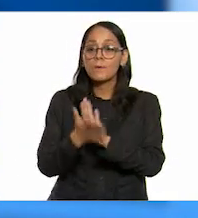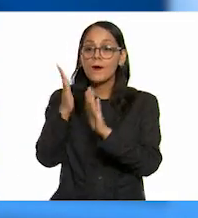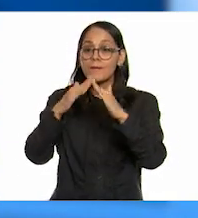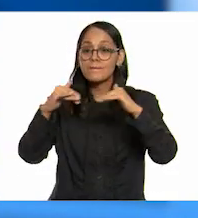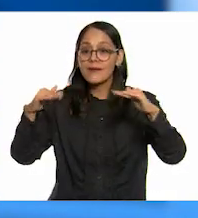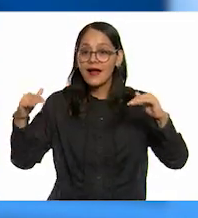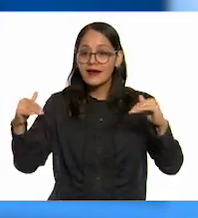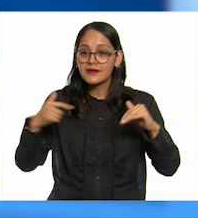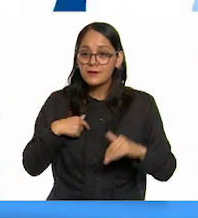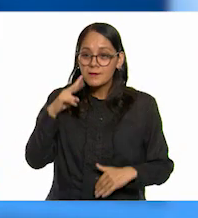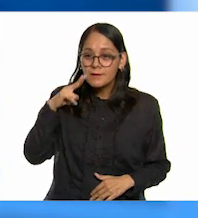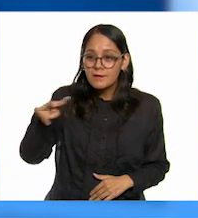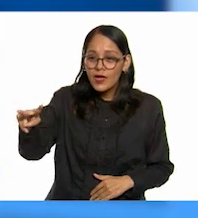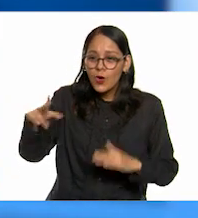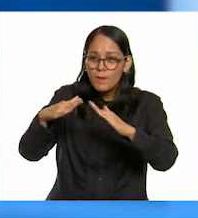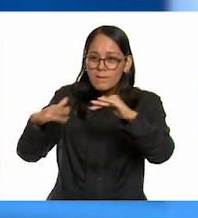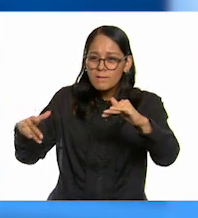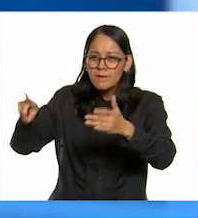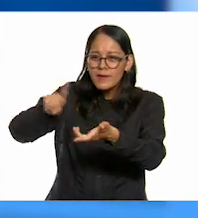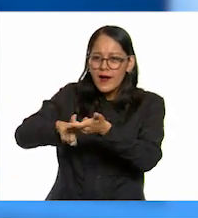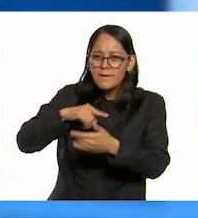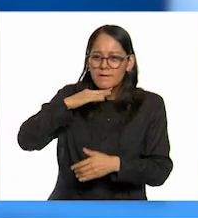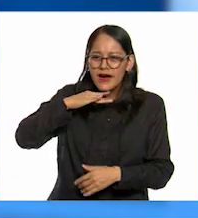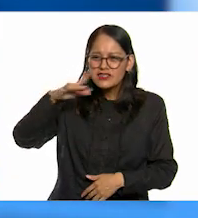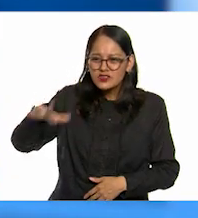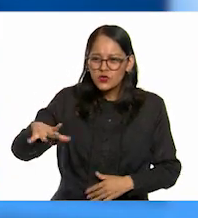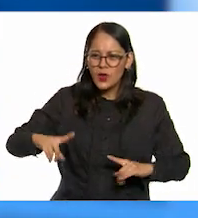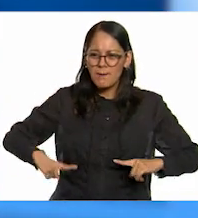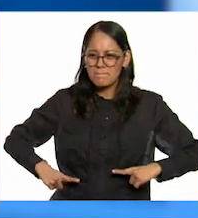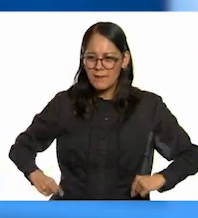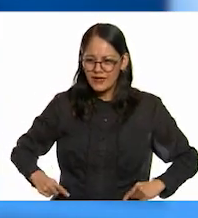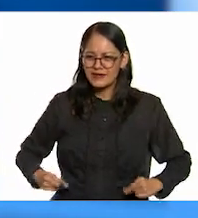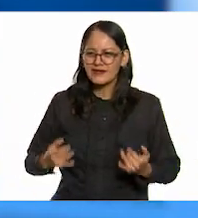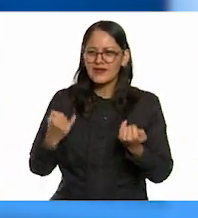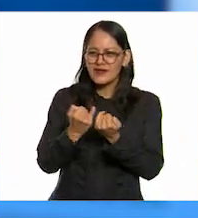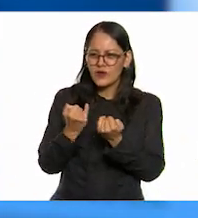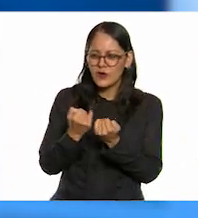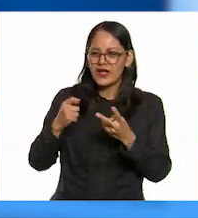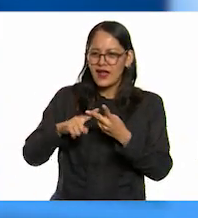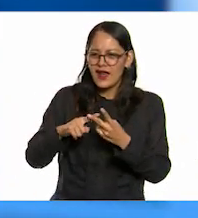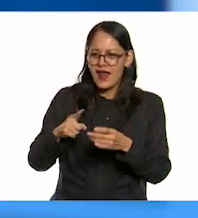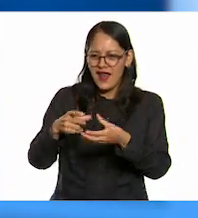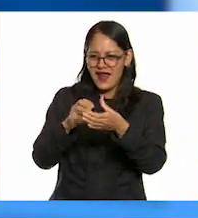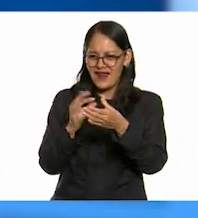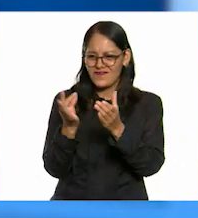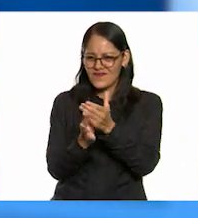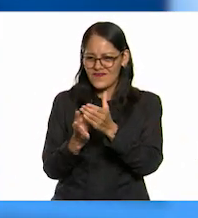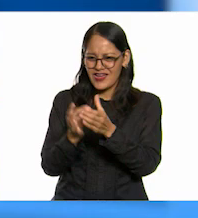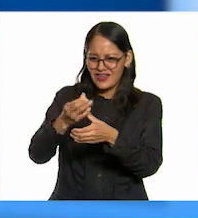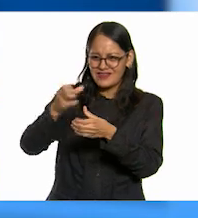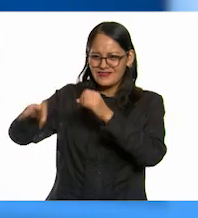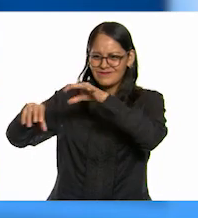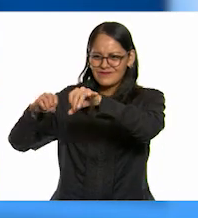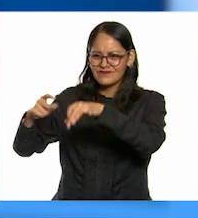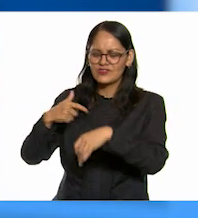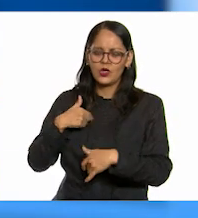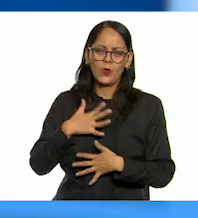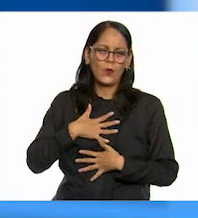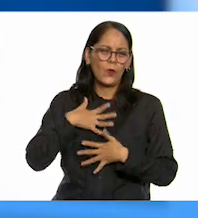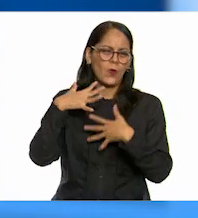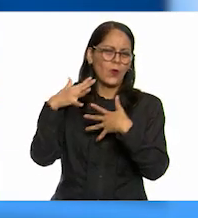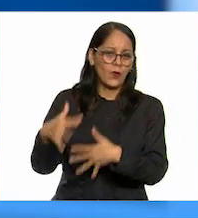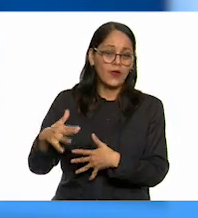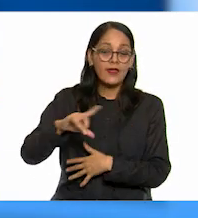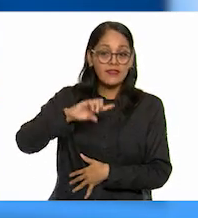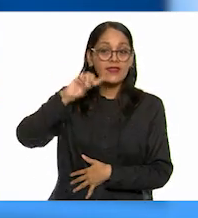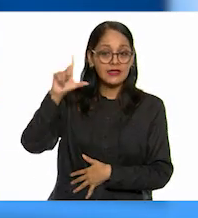y veo basura en el mar, como pañales y latas. Oye, eso me da muchísimo asco. Y eso pronto se